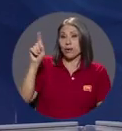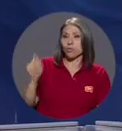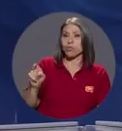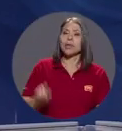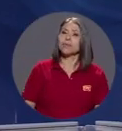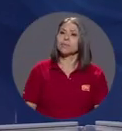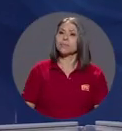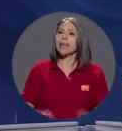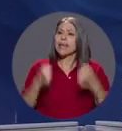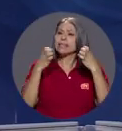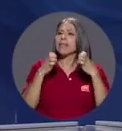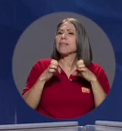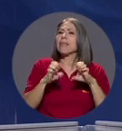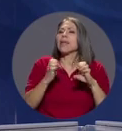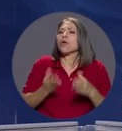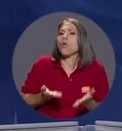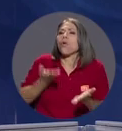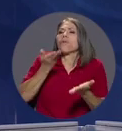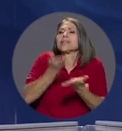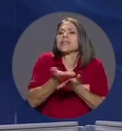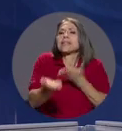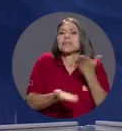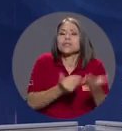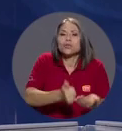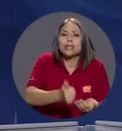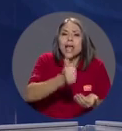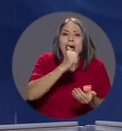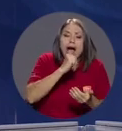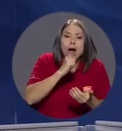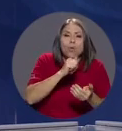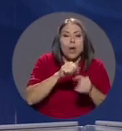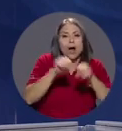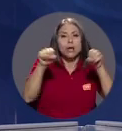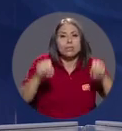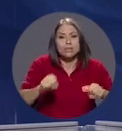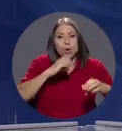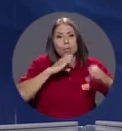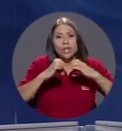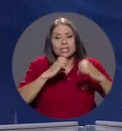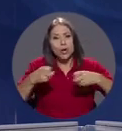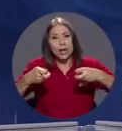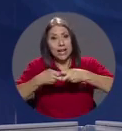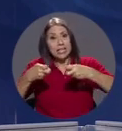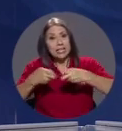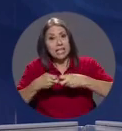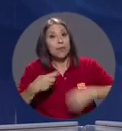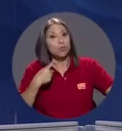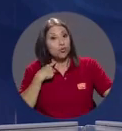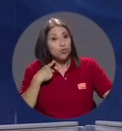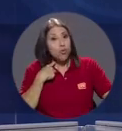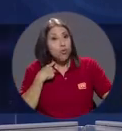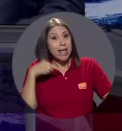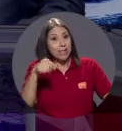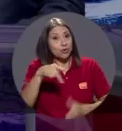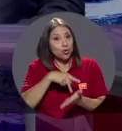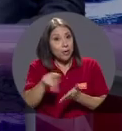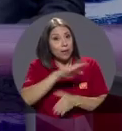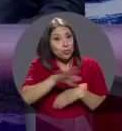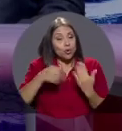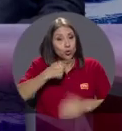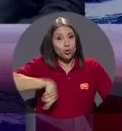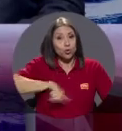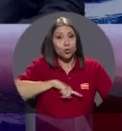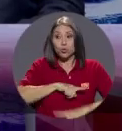¿dónde es estratégico ofrecer servicios? De agua, telecomunicaciones, electricidad. ¿Verdad? Porque son costosos, eso los pagamos todos.